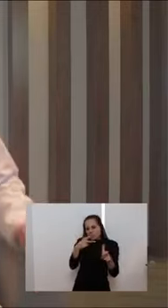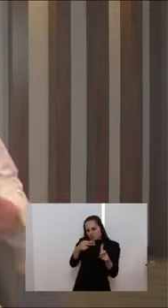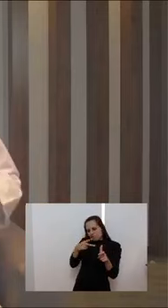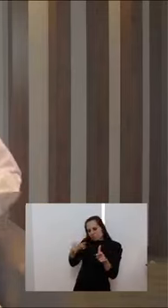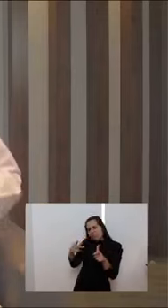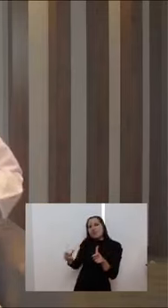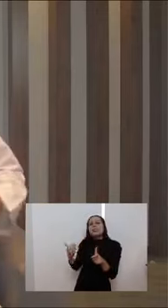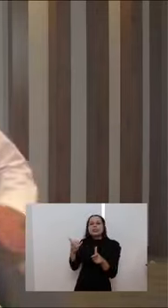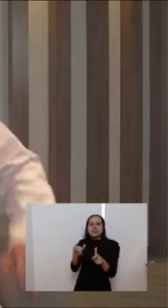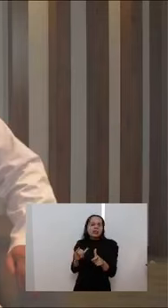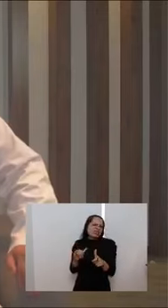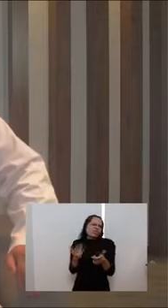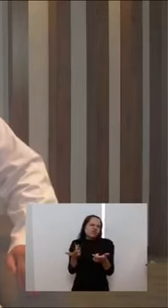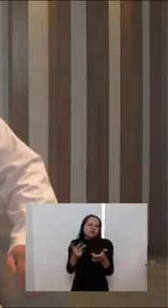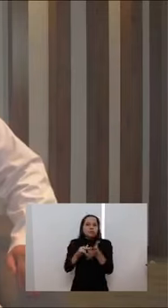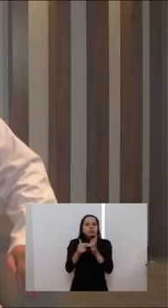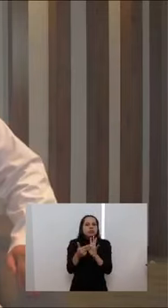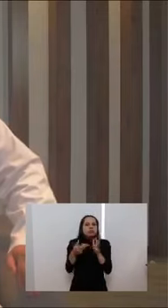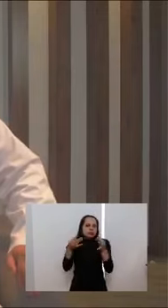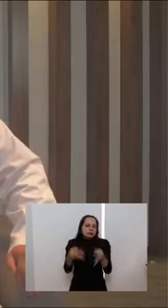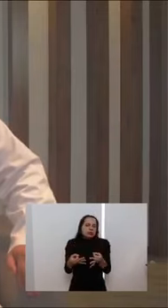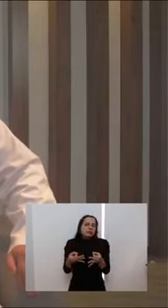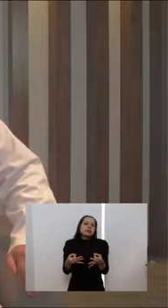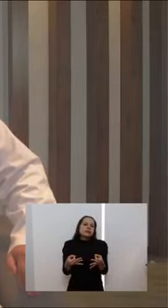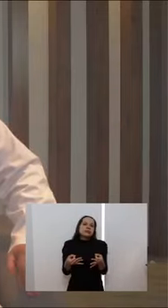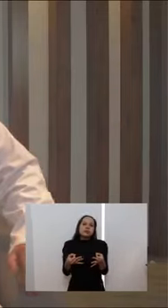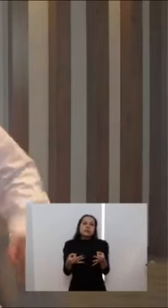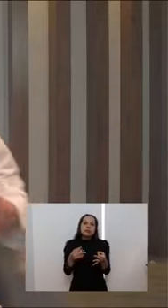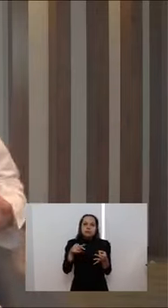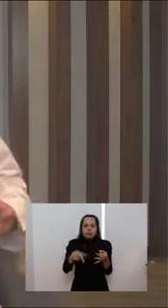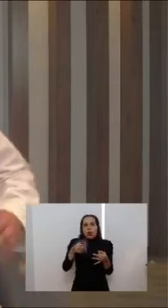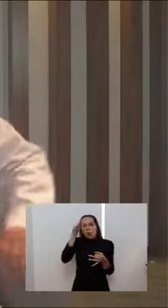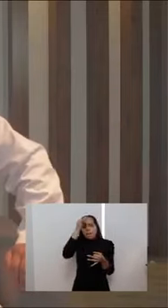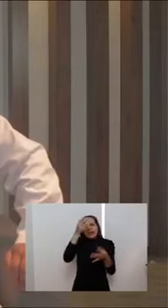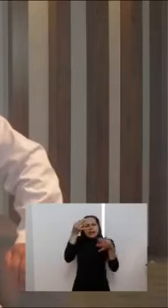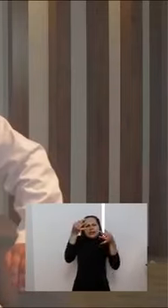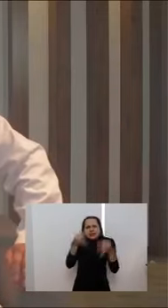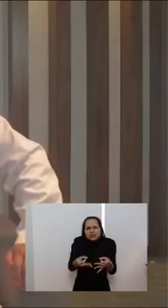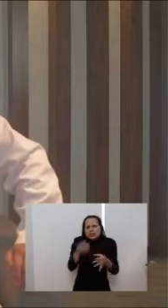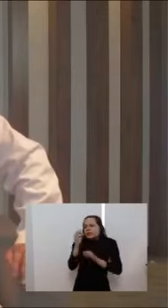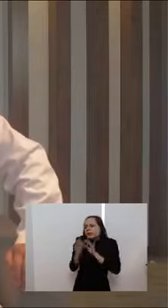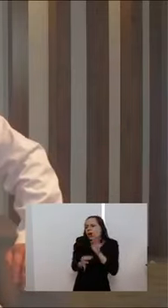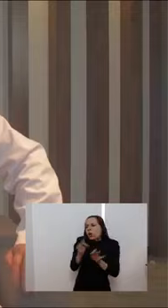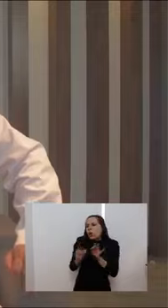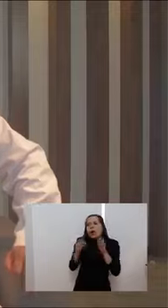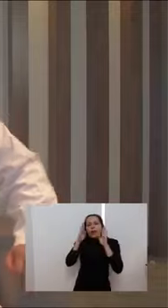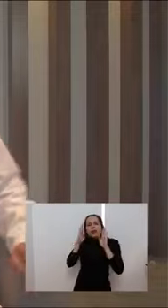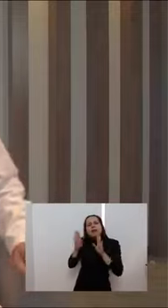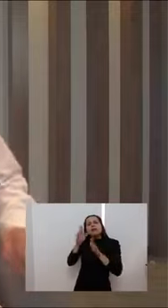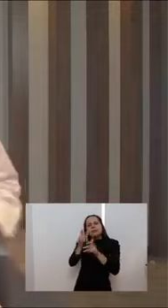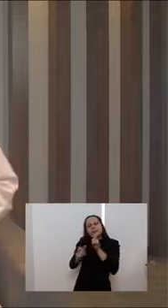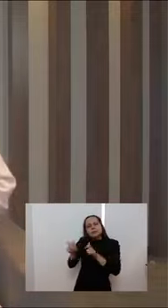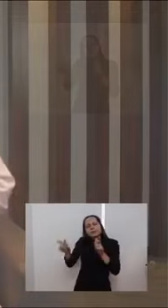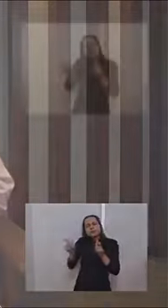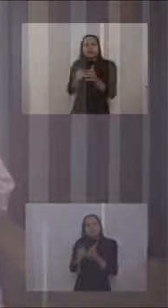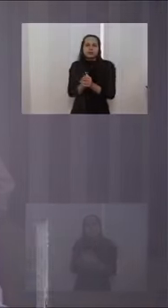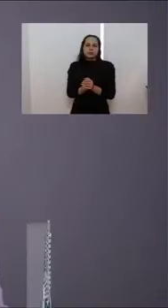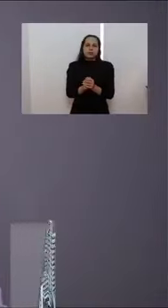salud eso nos constituye hoy como un hospital seguro para la atención de nuestros pacientes